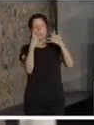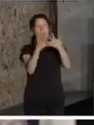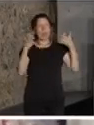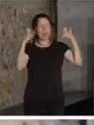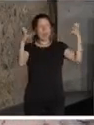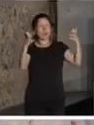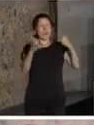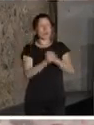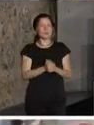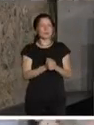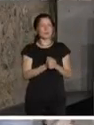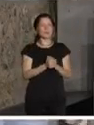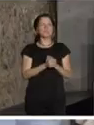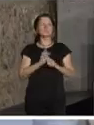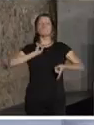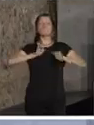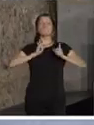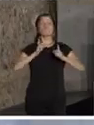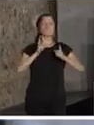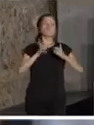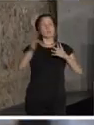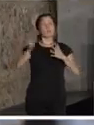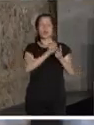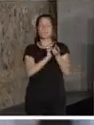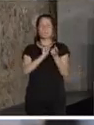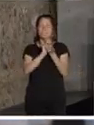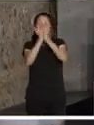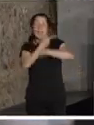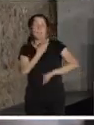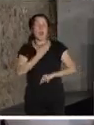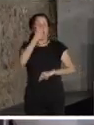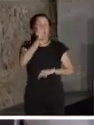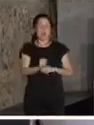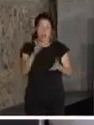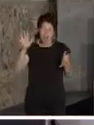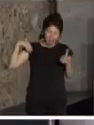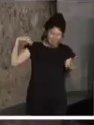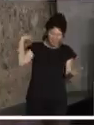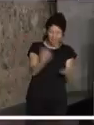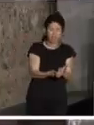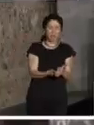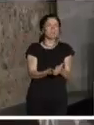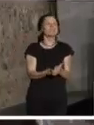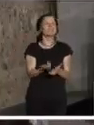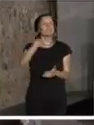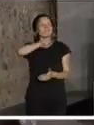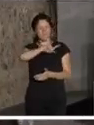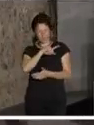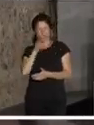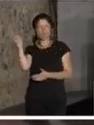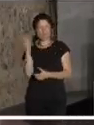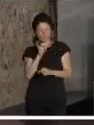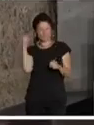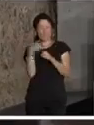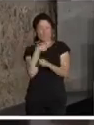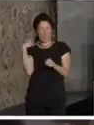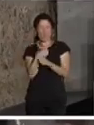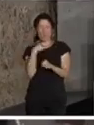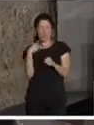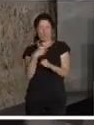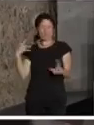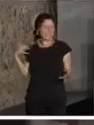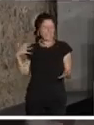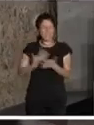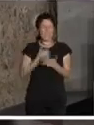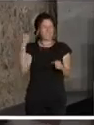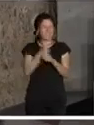quitar caciques para poner alcaldes y desde entonces hemos venido trabajando para